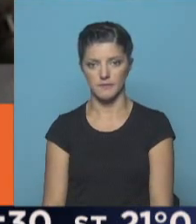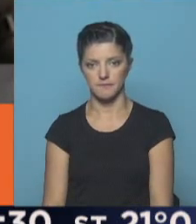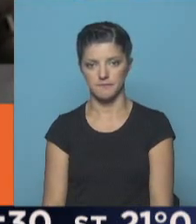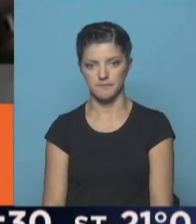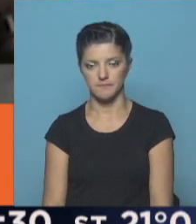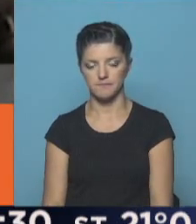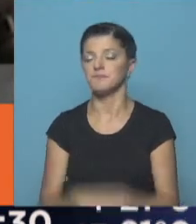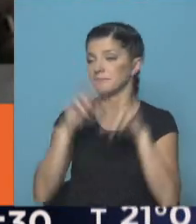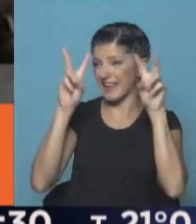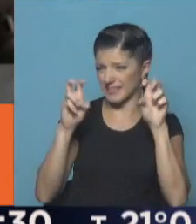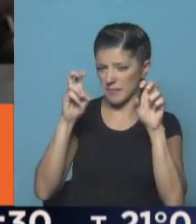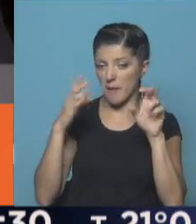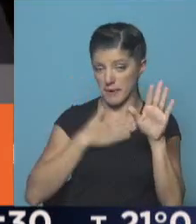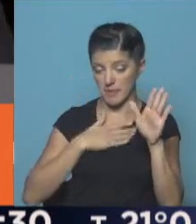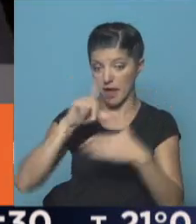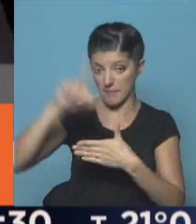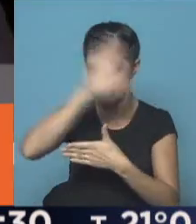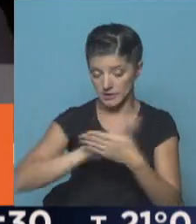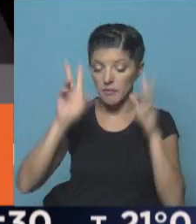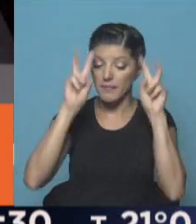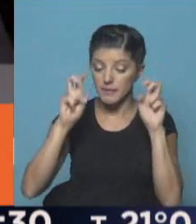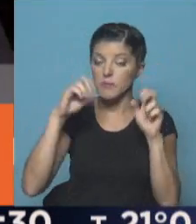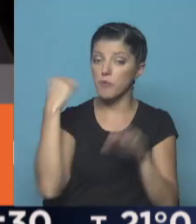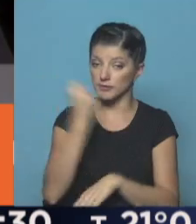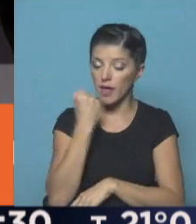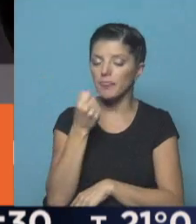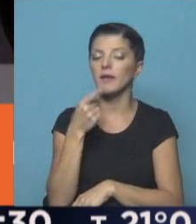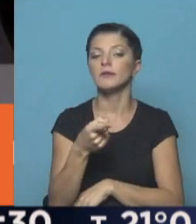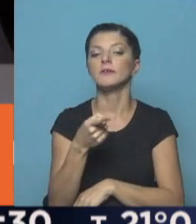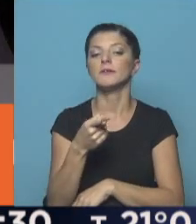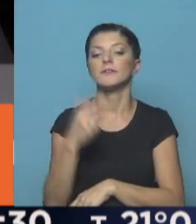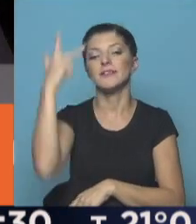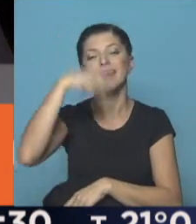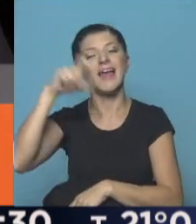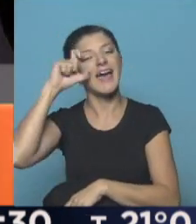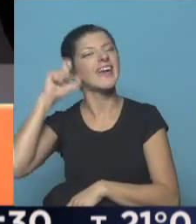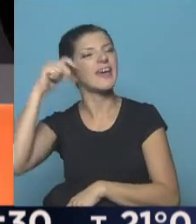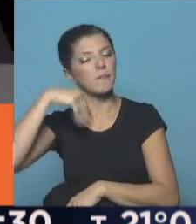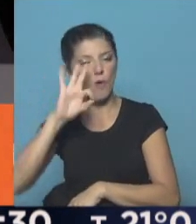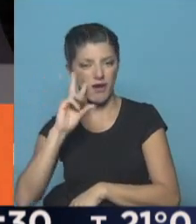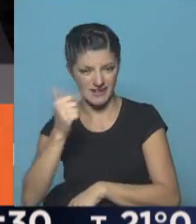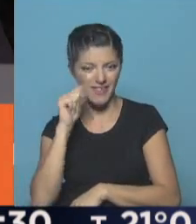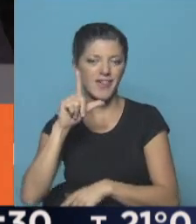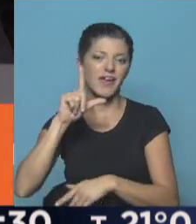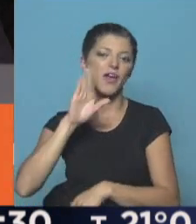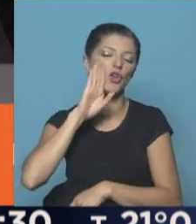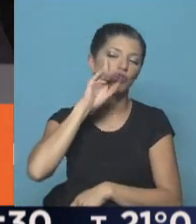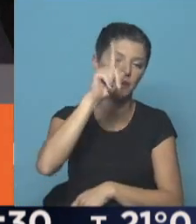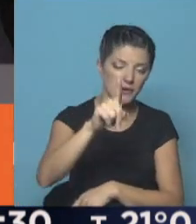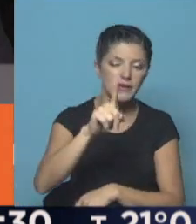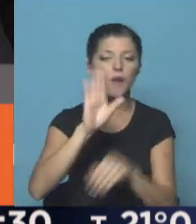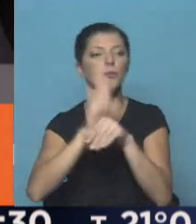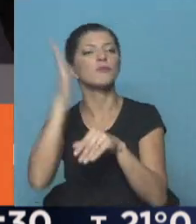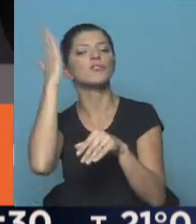central para América Latina es que el legado de la hegemonía norteamericana ha creado una